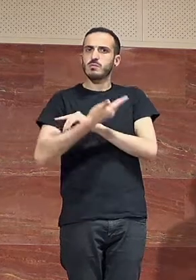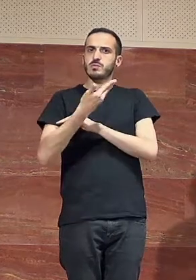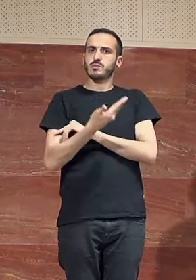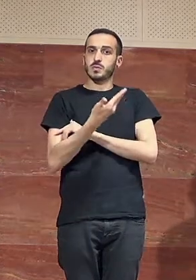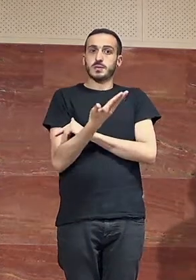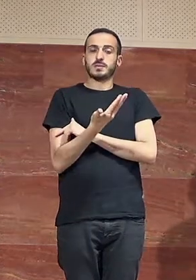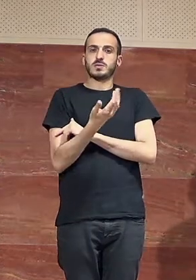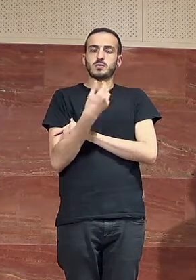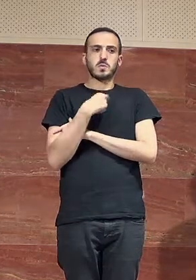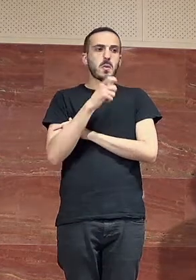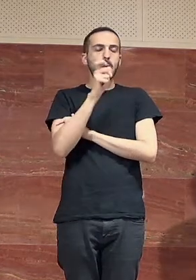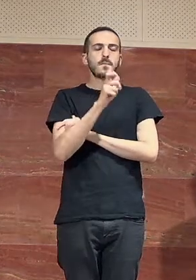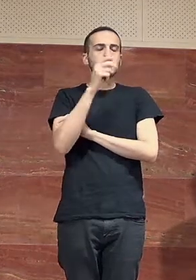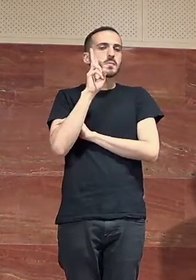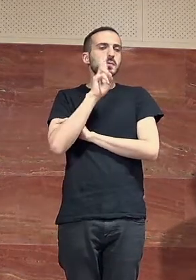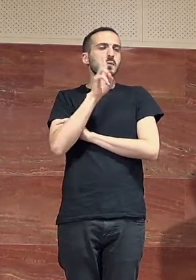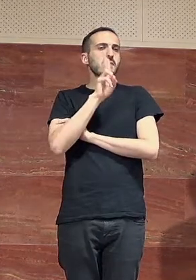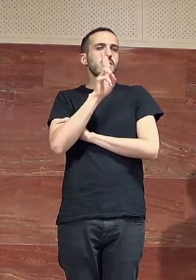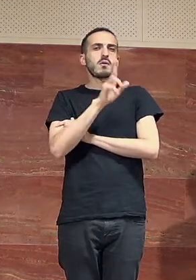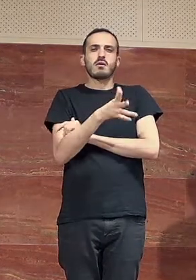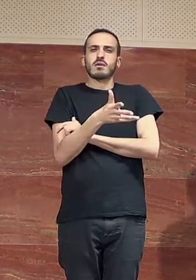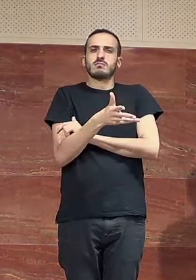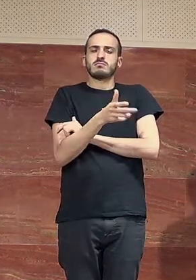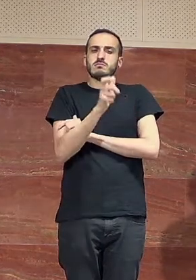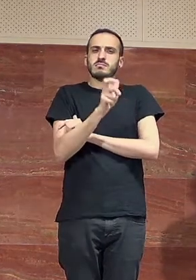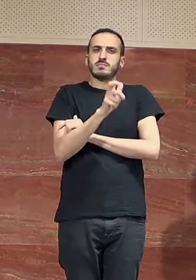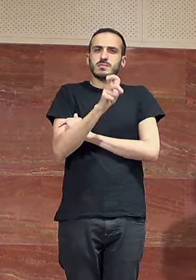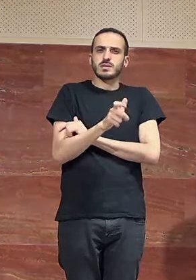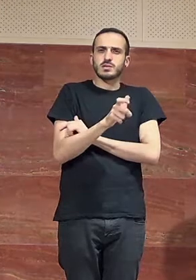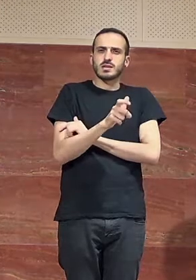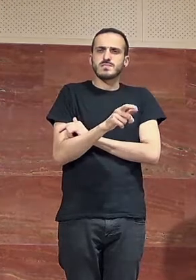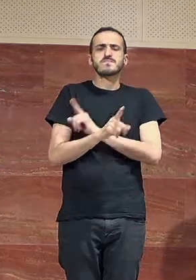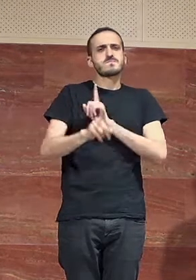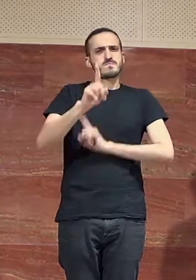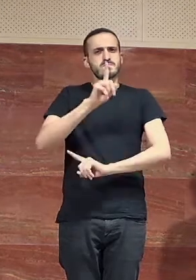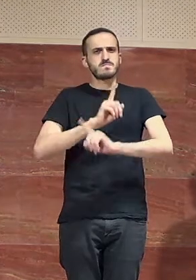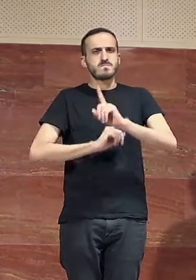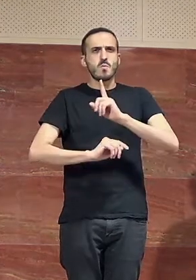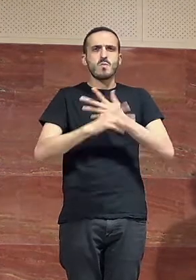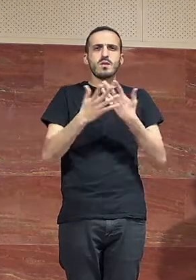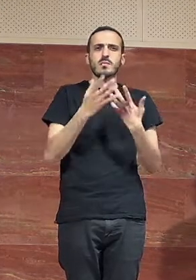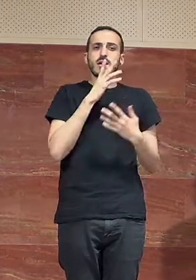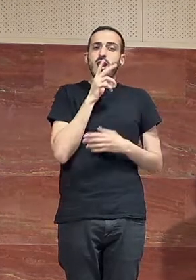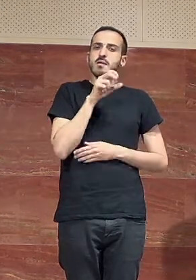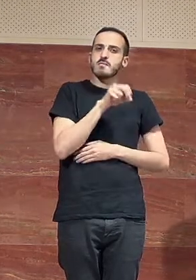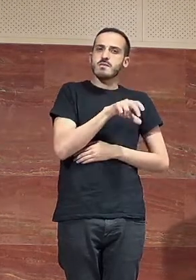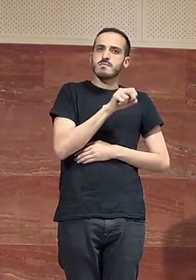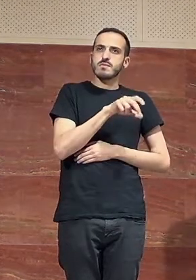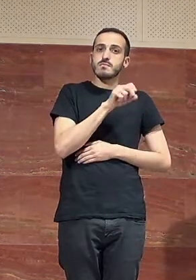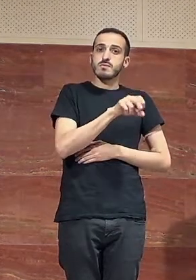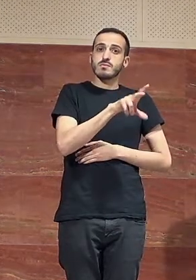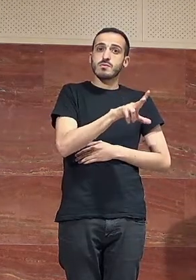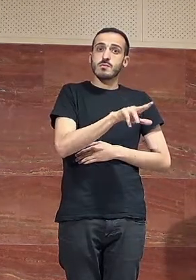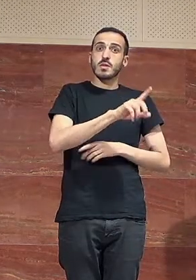Yo he visto personas sacar cochecitos infantiles por la zona que me muevo, tienen dificultades para moverse por determinadas aceras, pero esas mismas personas